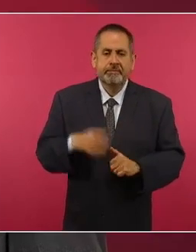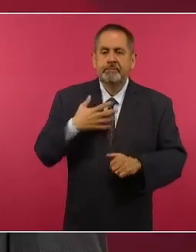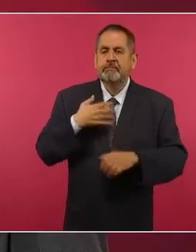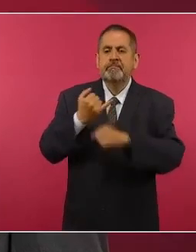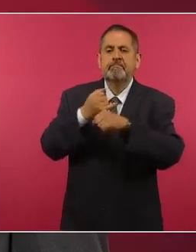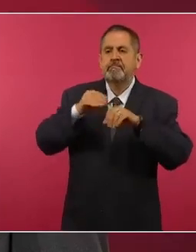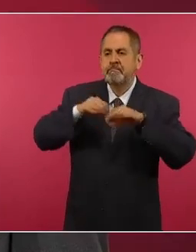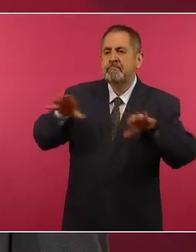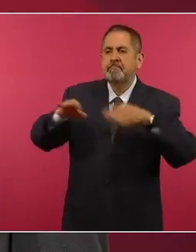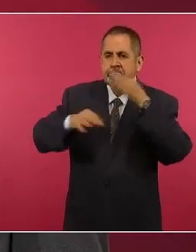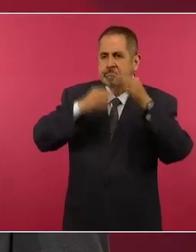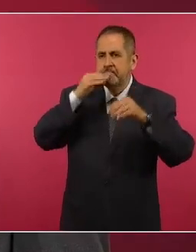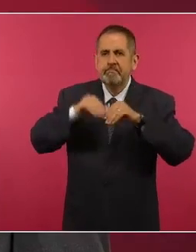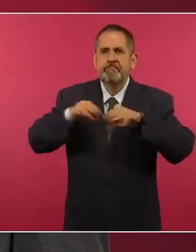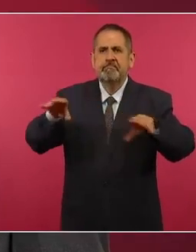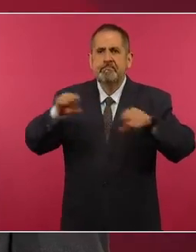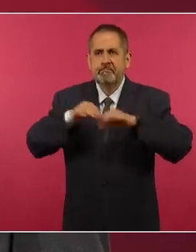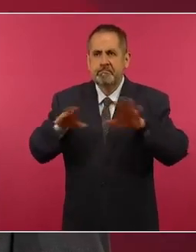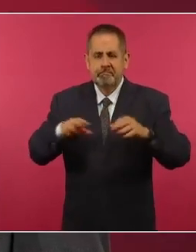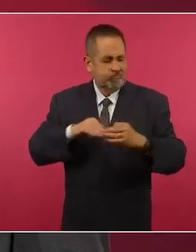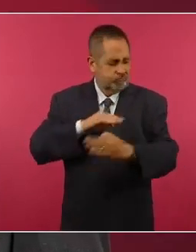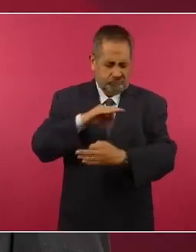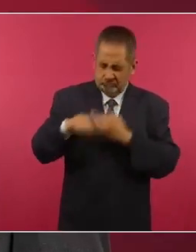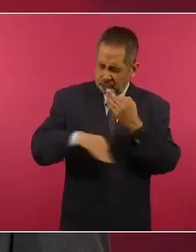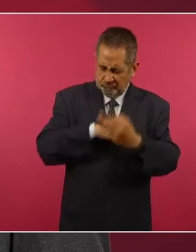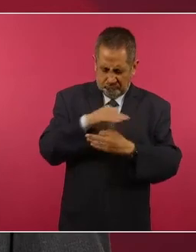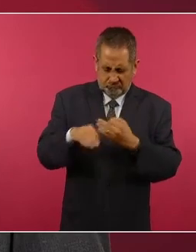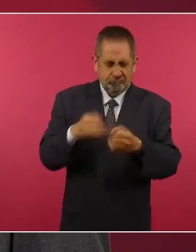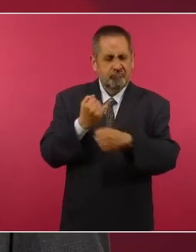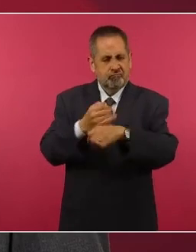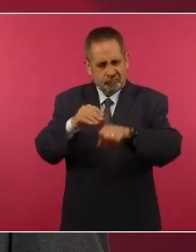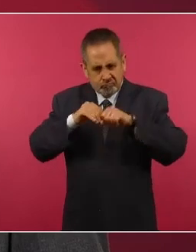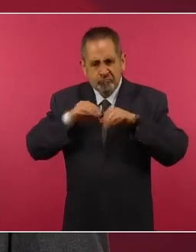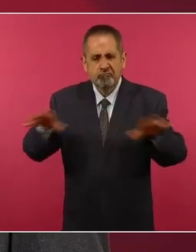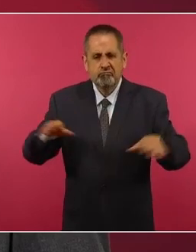informándole al pueblo de todo.